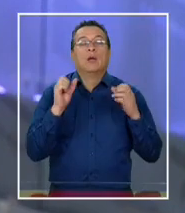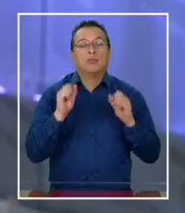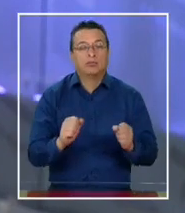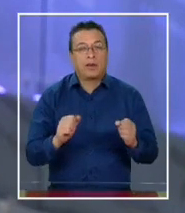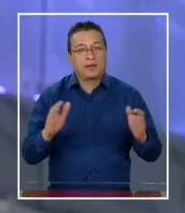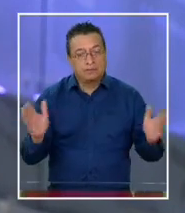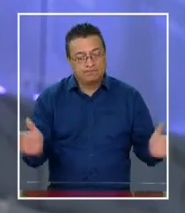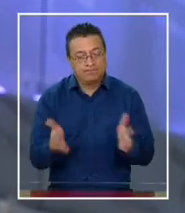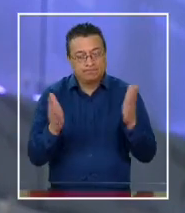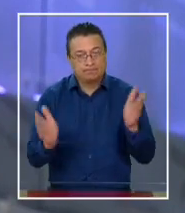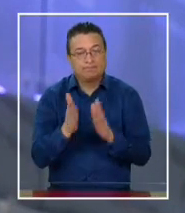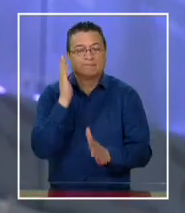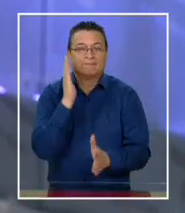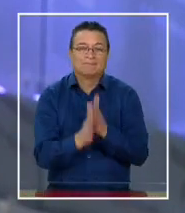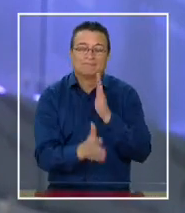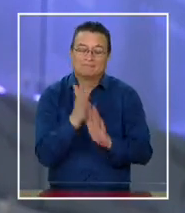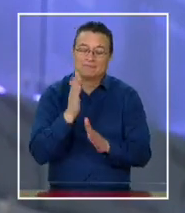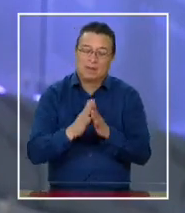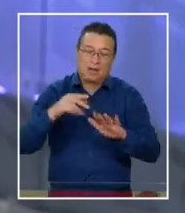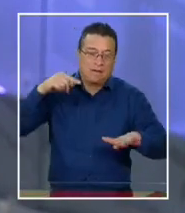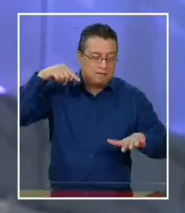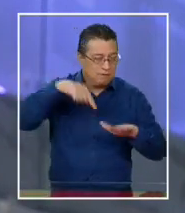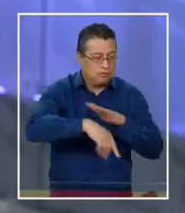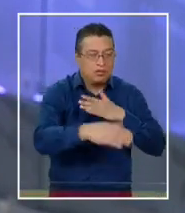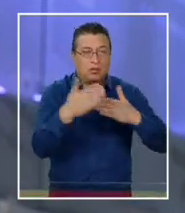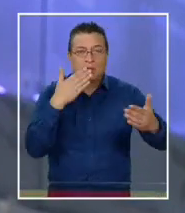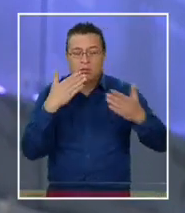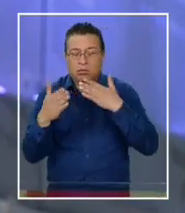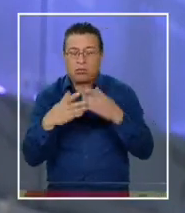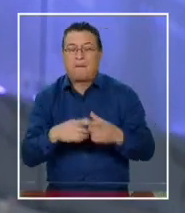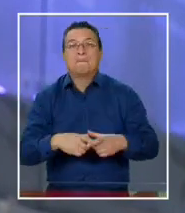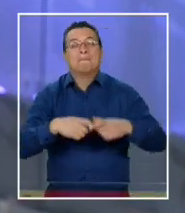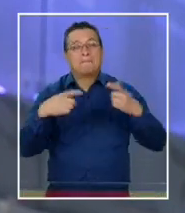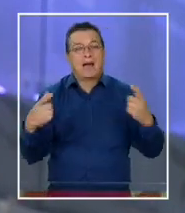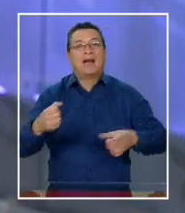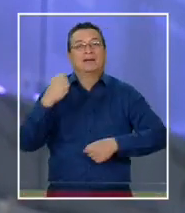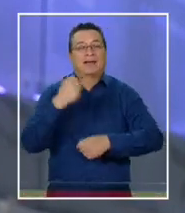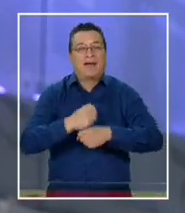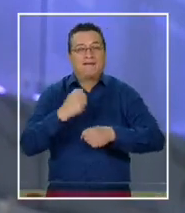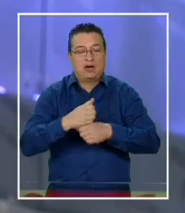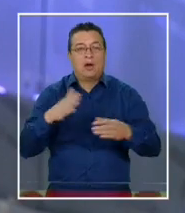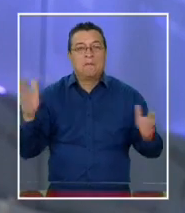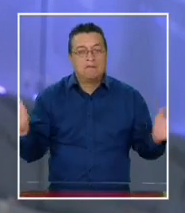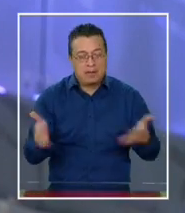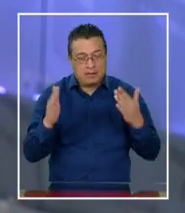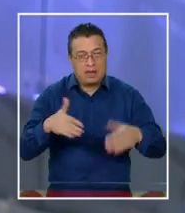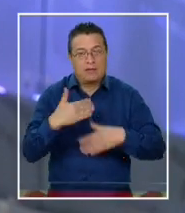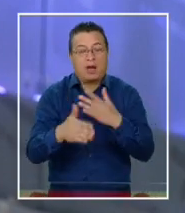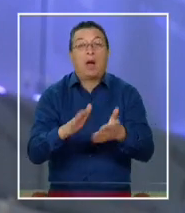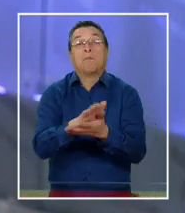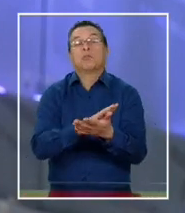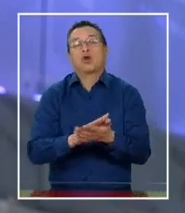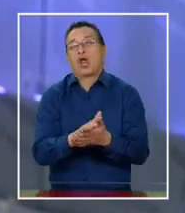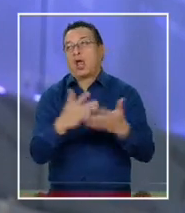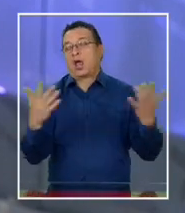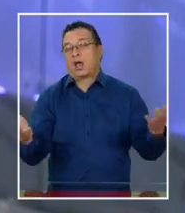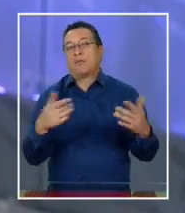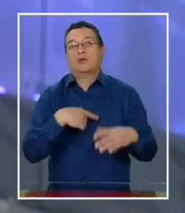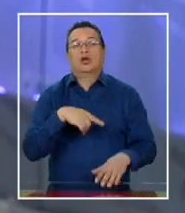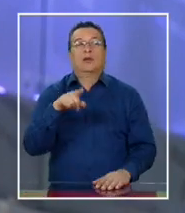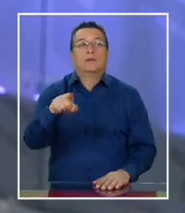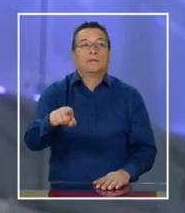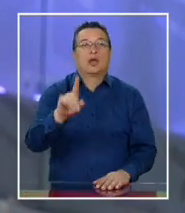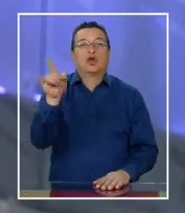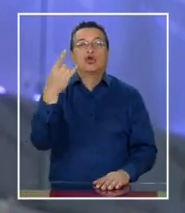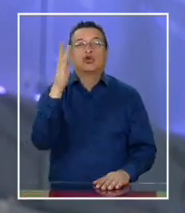ponerle velocidad profundidad diálogo más amplio a las tareas que deben llevar adelante por ejemplo estoy pensando el perfil que